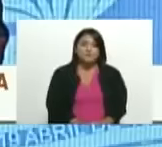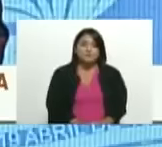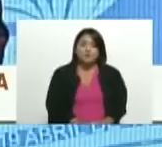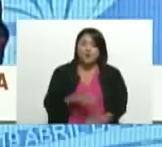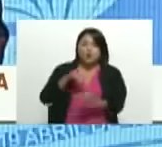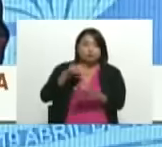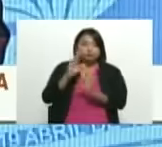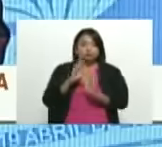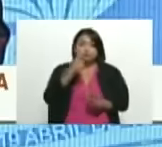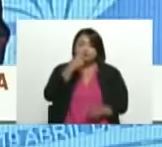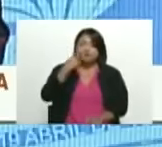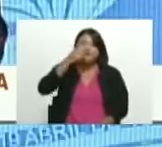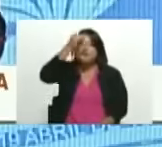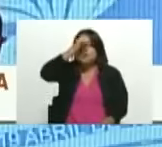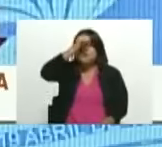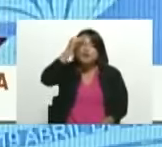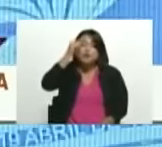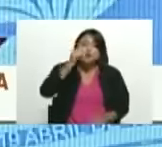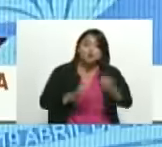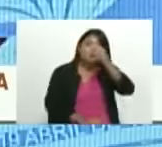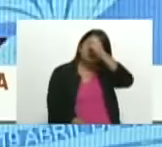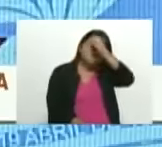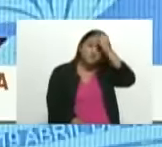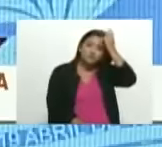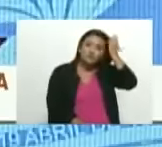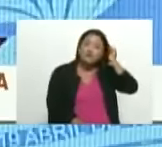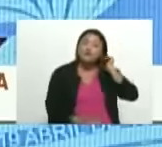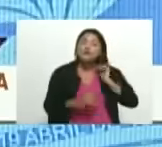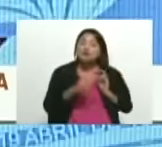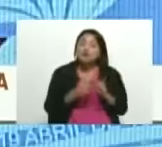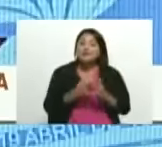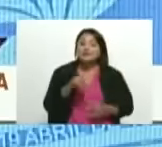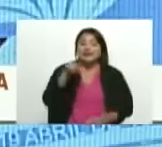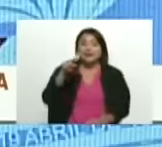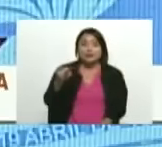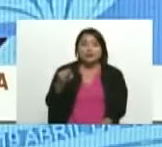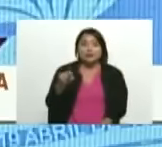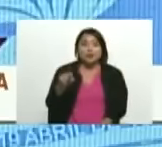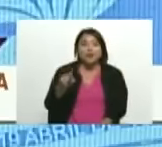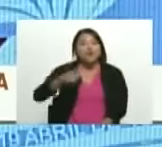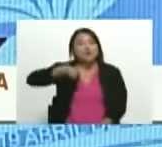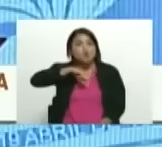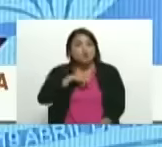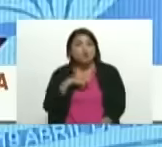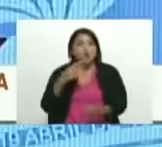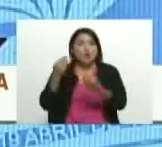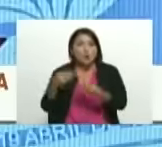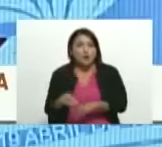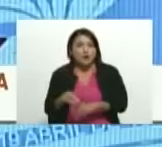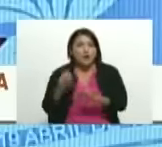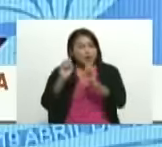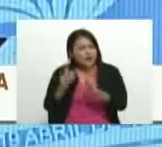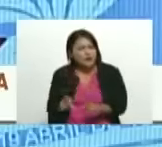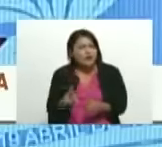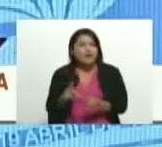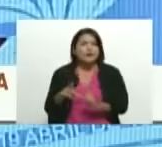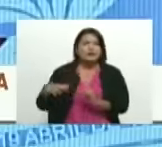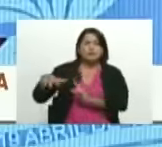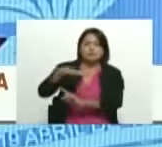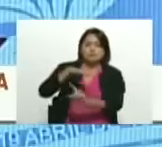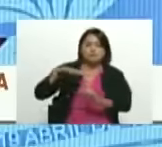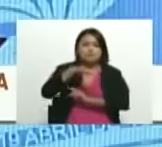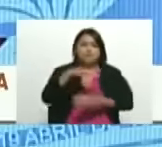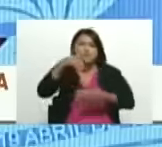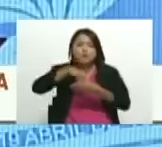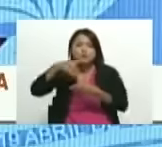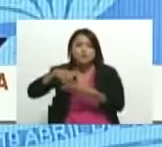violadas el pasado domingo. Y hay un punto donde estuvimos de acuerdo. Las partes procurarán que las condiciones electorales a